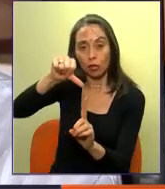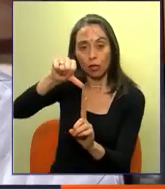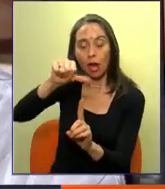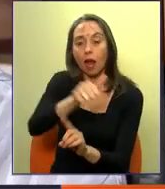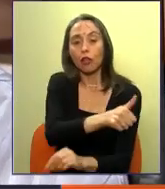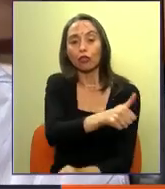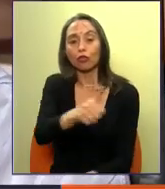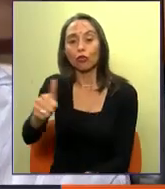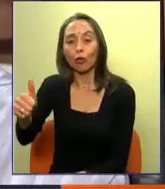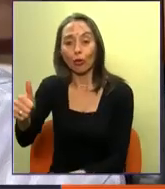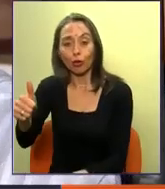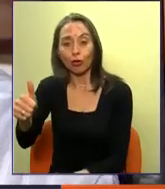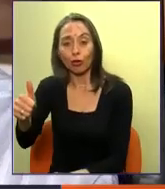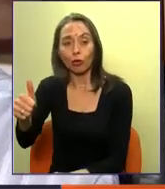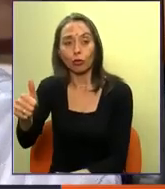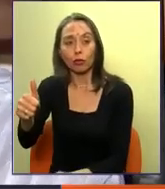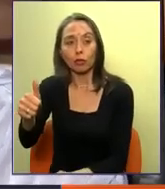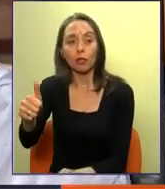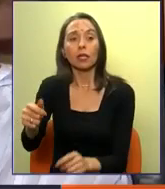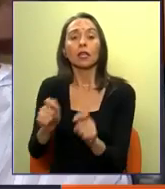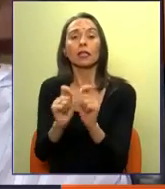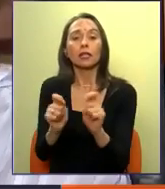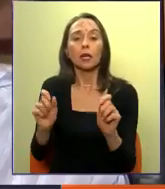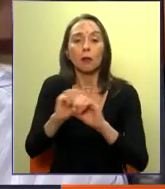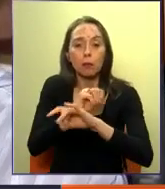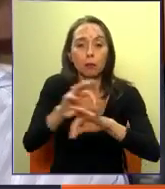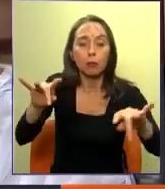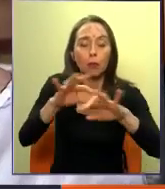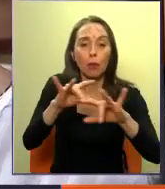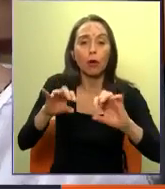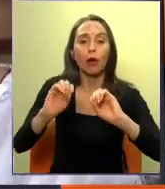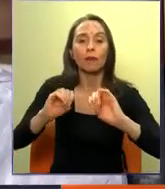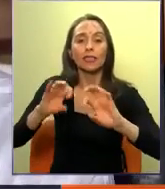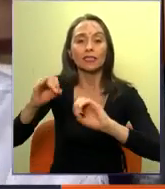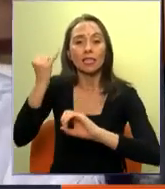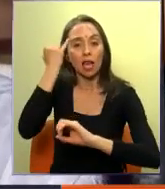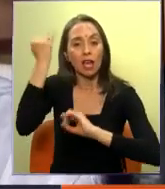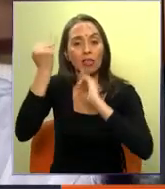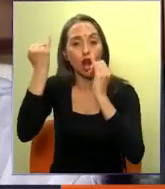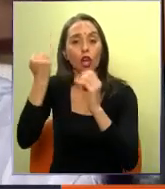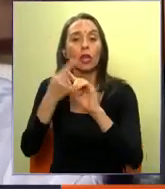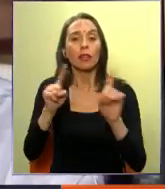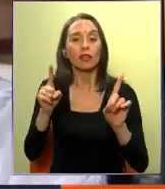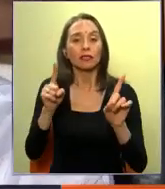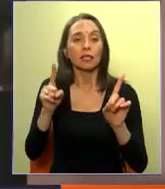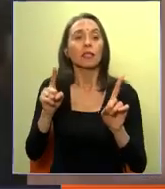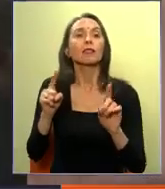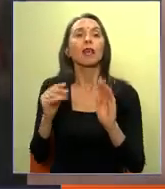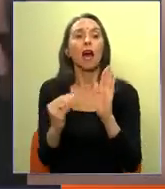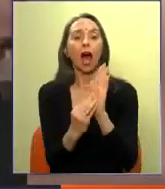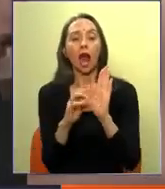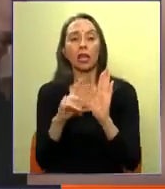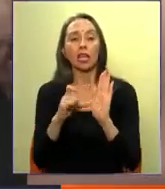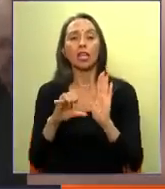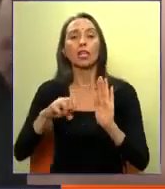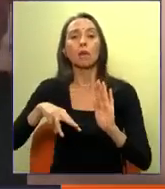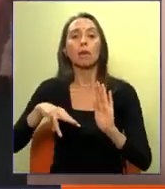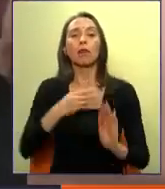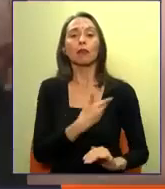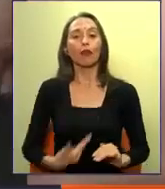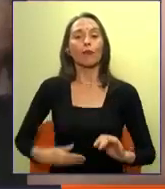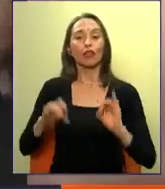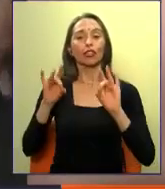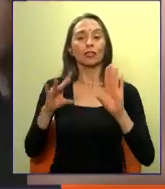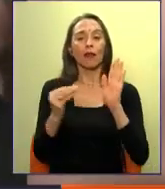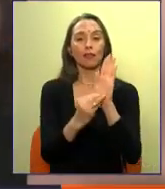aquellos que destinados a propagar doctrinas diferentes al régimen establecido. Yo